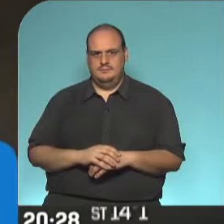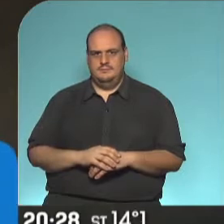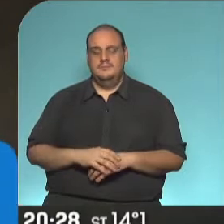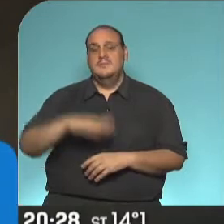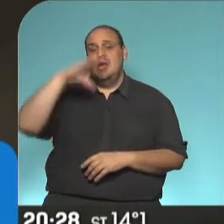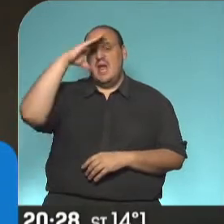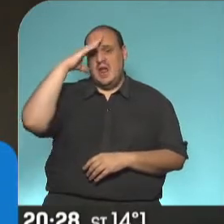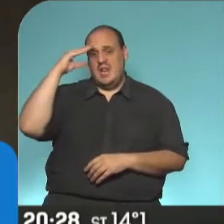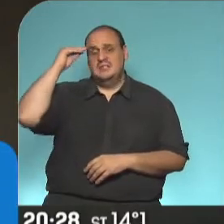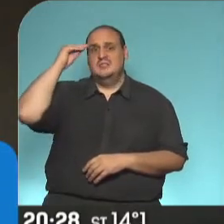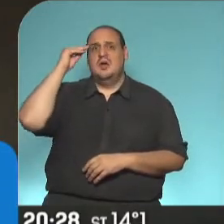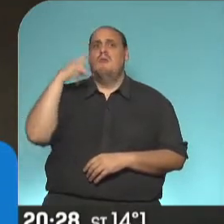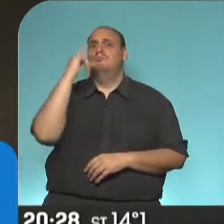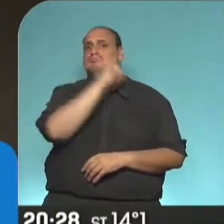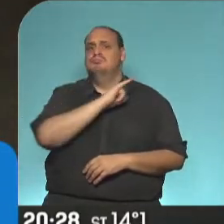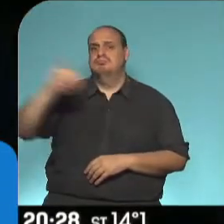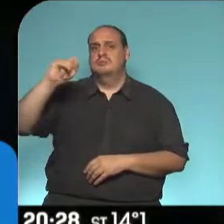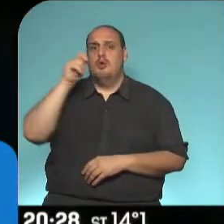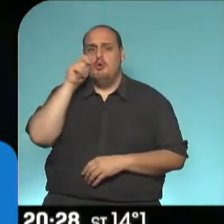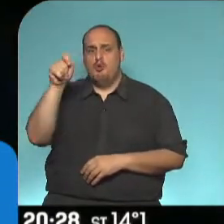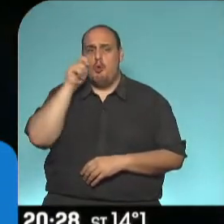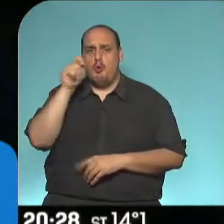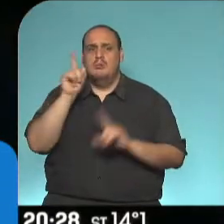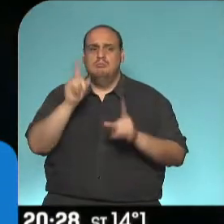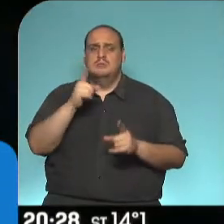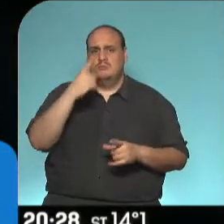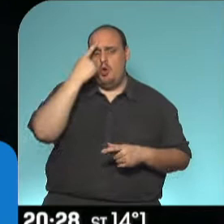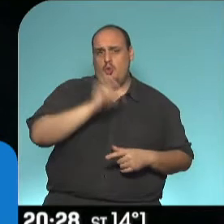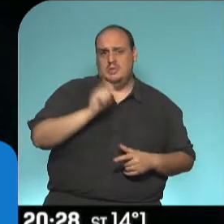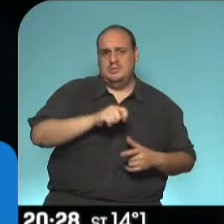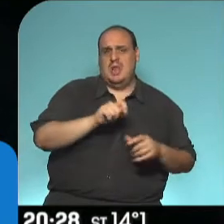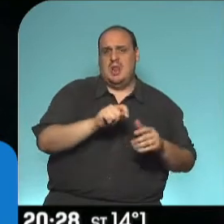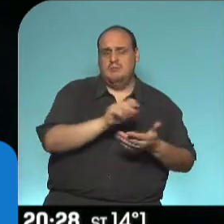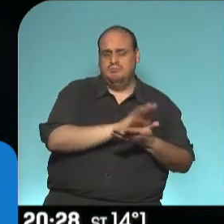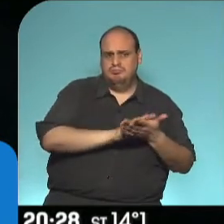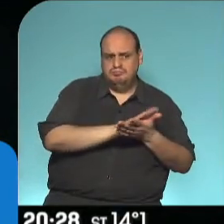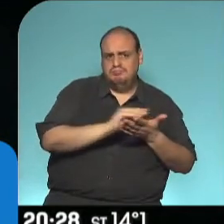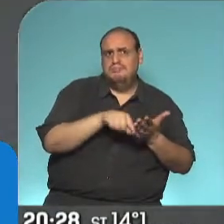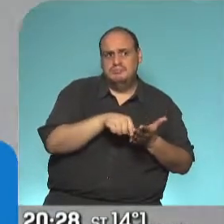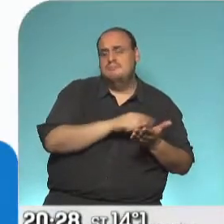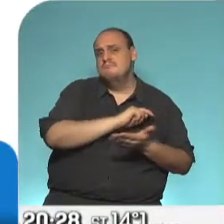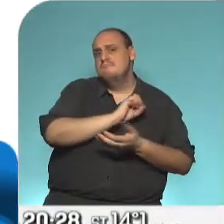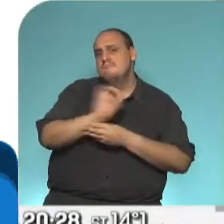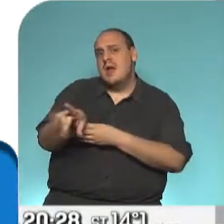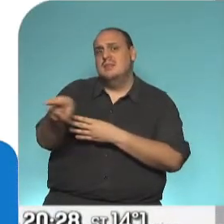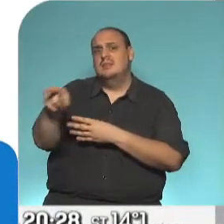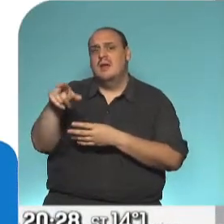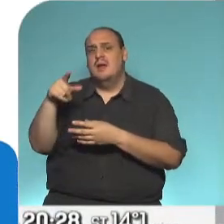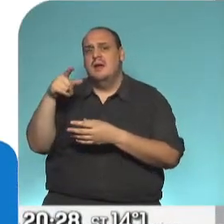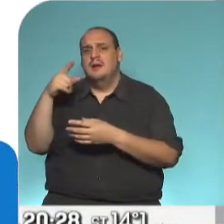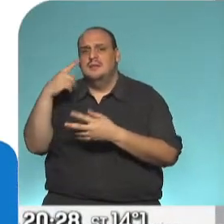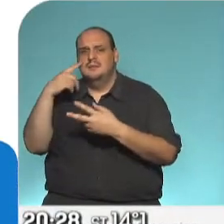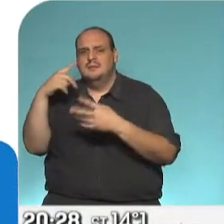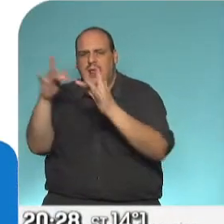Cristina Fernández de Kirchner notificó a Google la resolución judicial que ordenó la pericia informática para determinar el